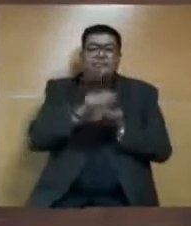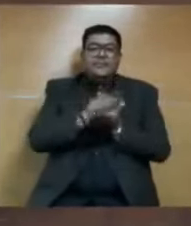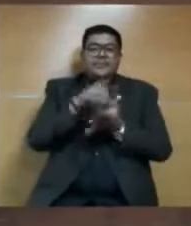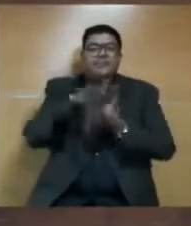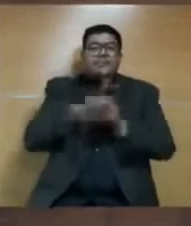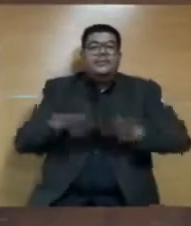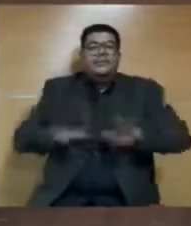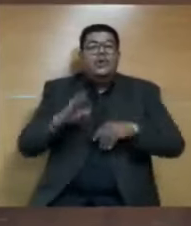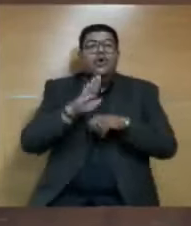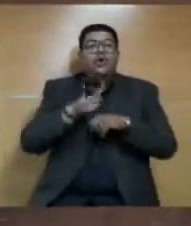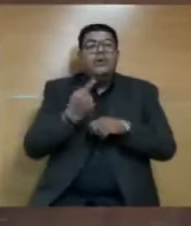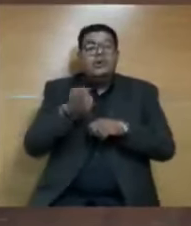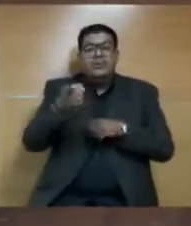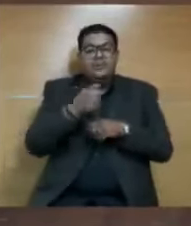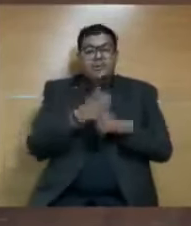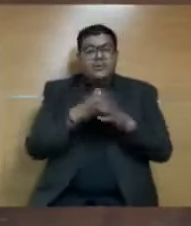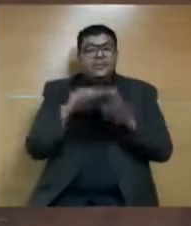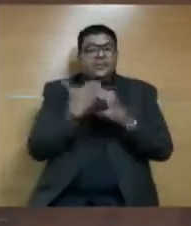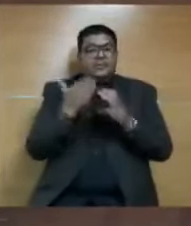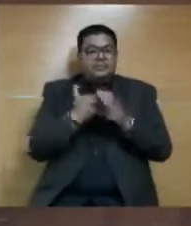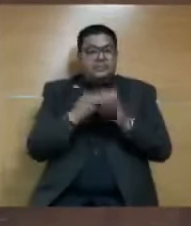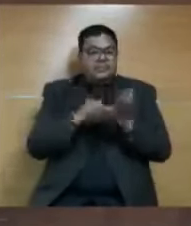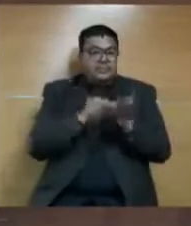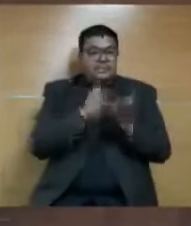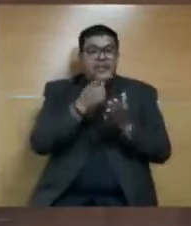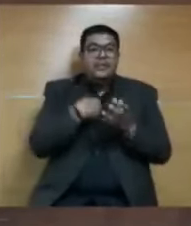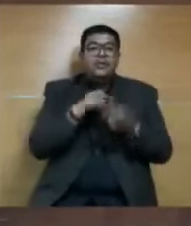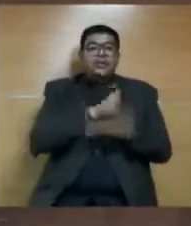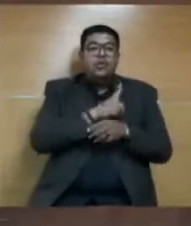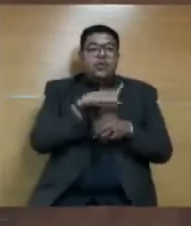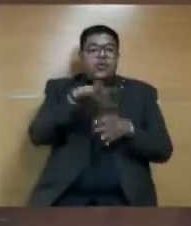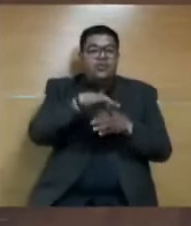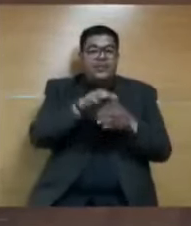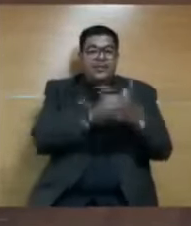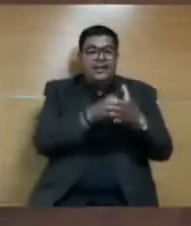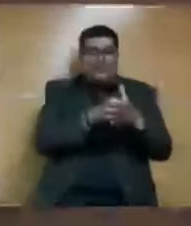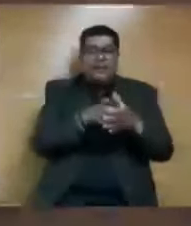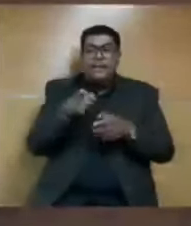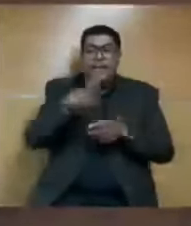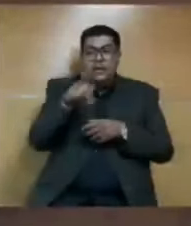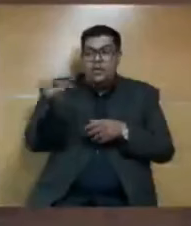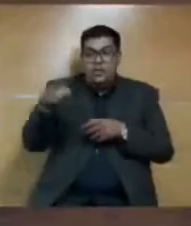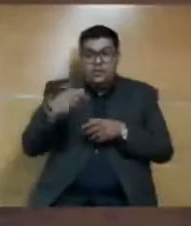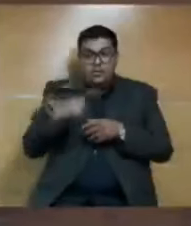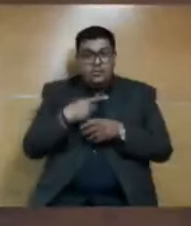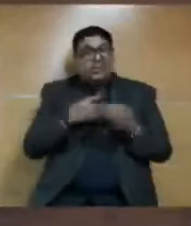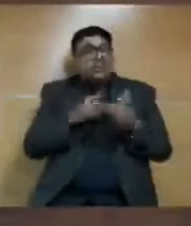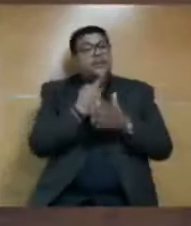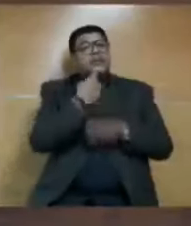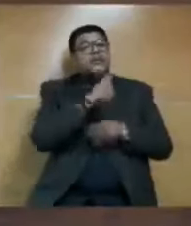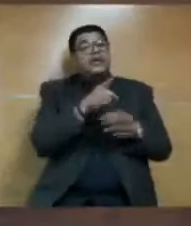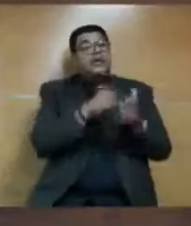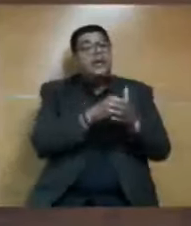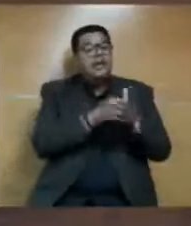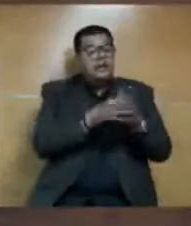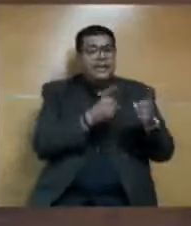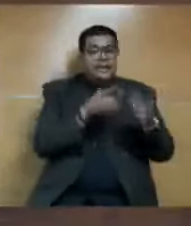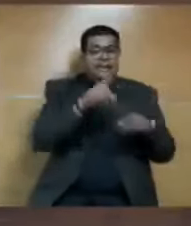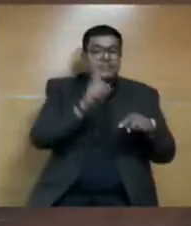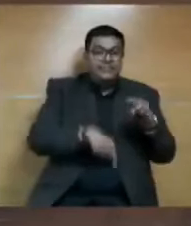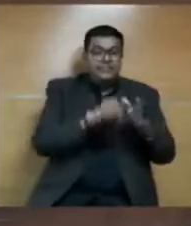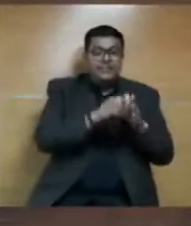inoperante porque las incidencias son relativas a la votación en casilla, y el actor no demandó nulidad de casillas, sino nulidad de